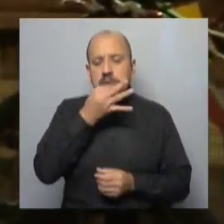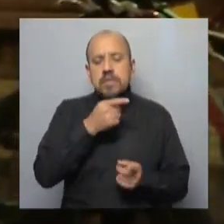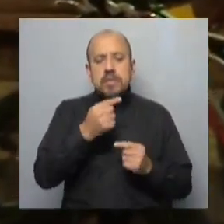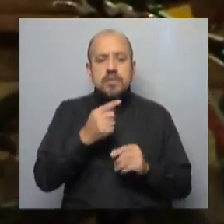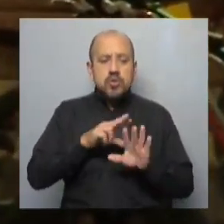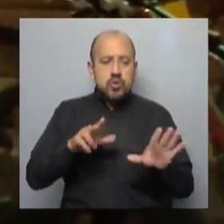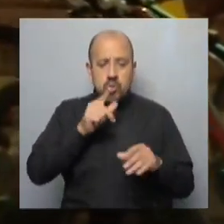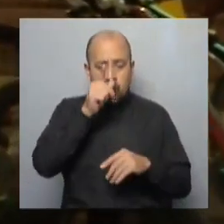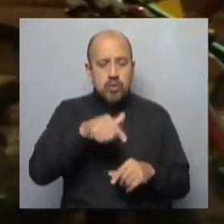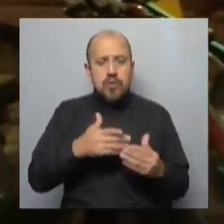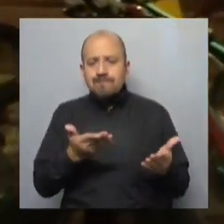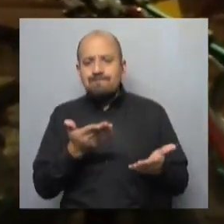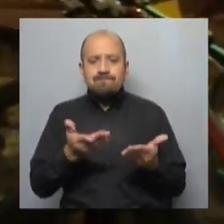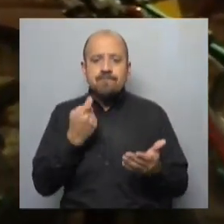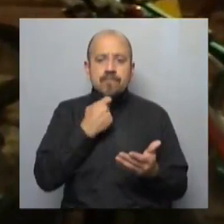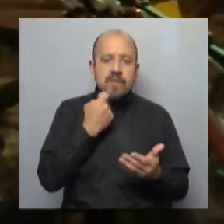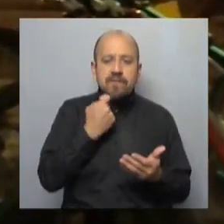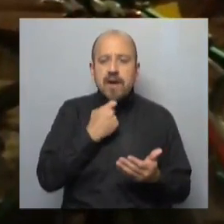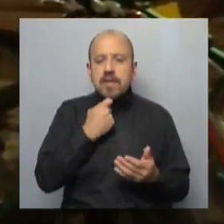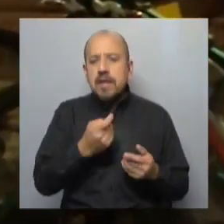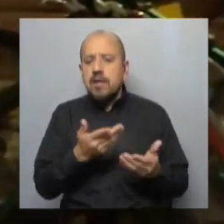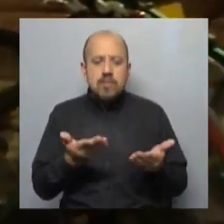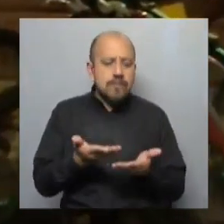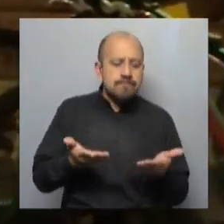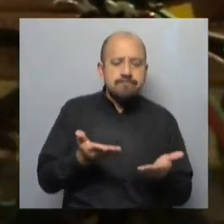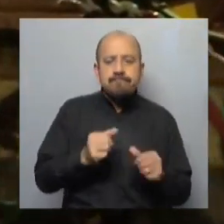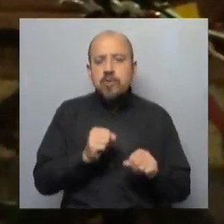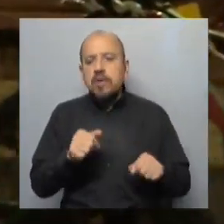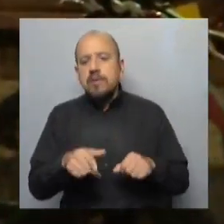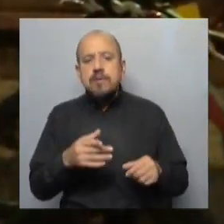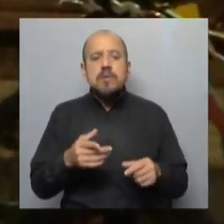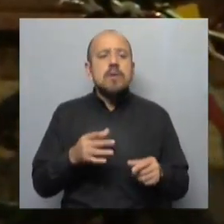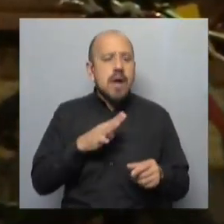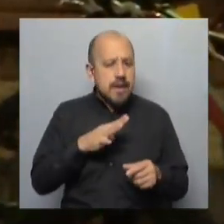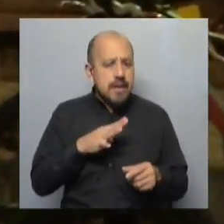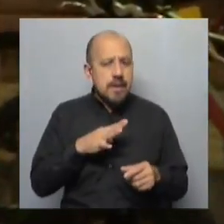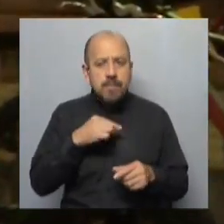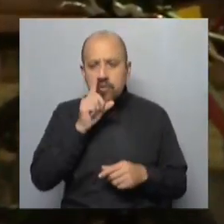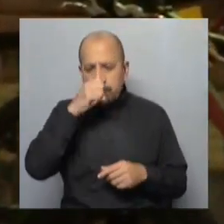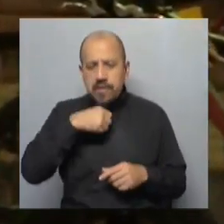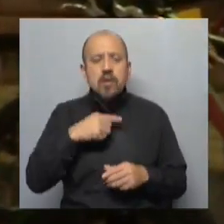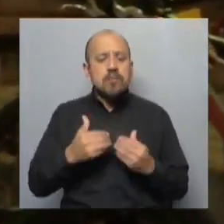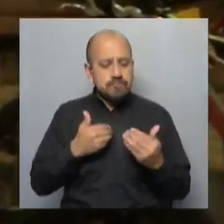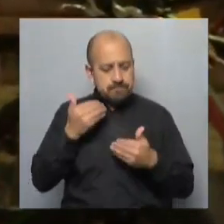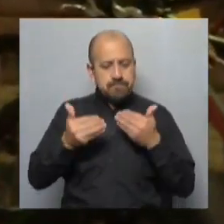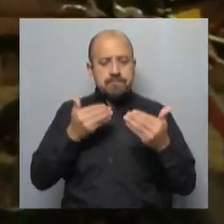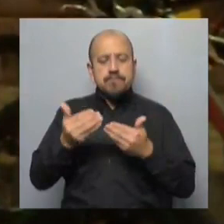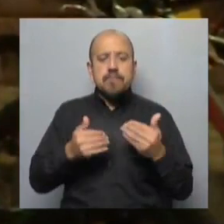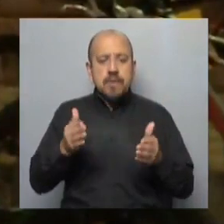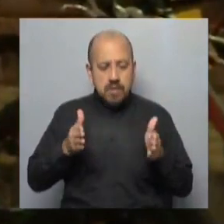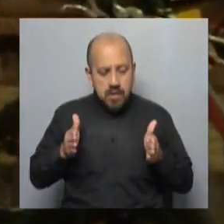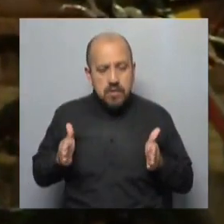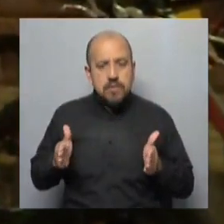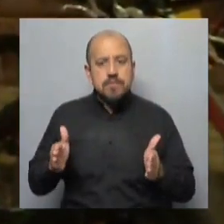de julio no nos presta como digamos la posibilidad de uno trasladarse de forma segura hay montevideo ha avanzado bastante en lo que es bici senda